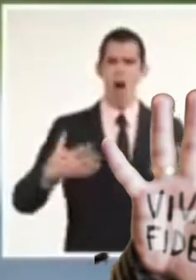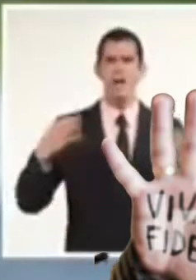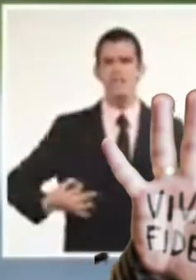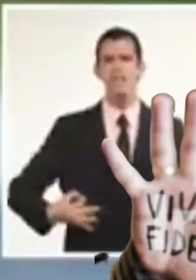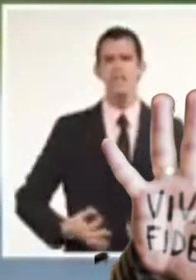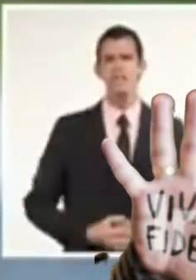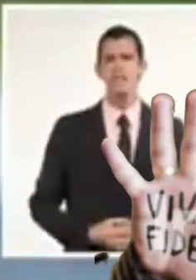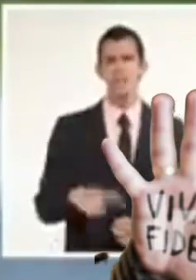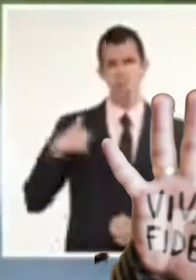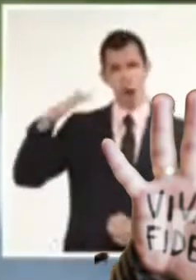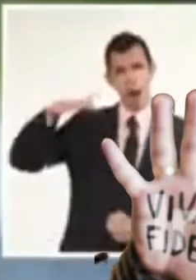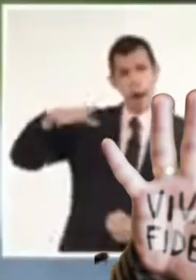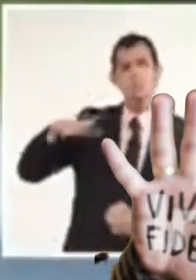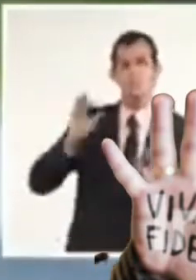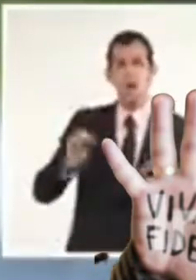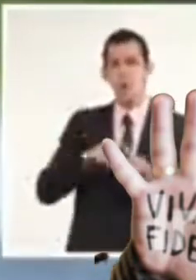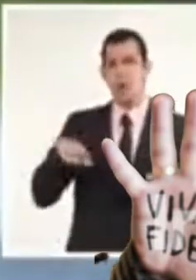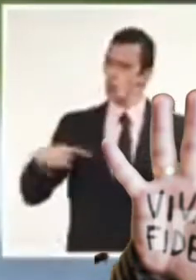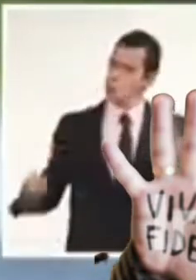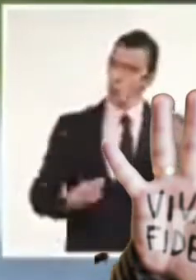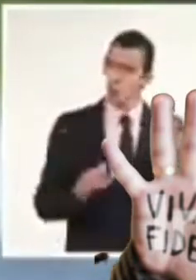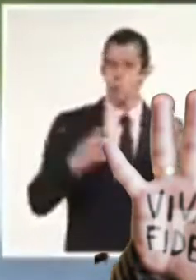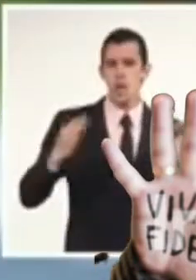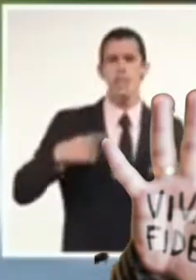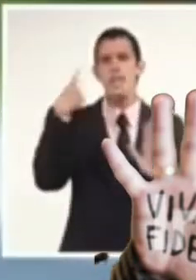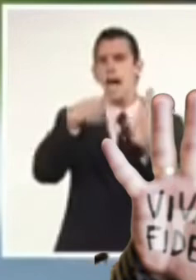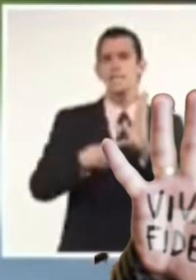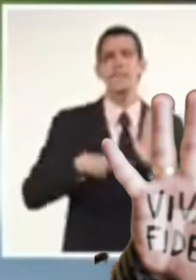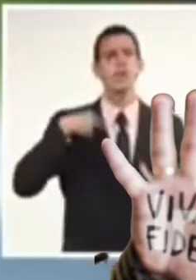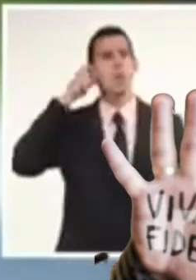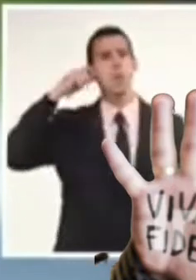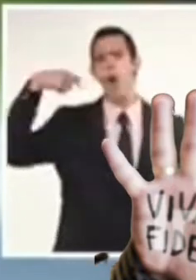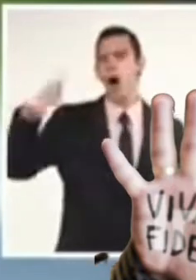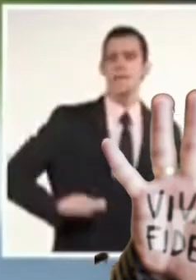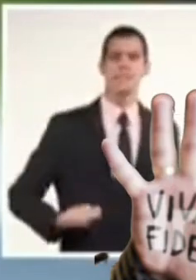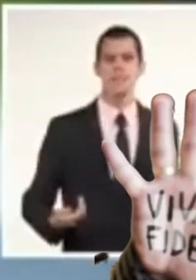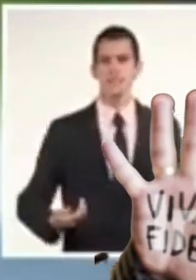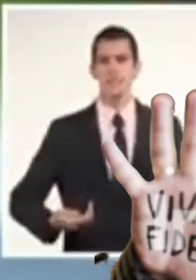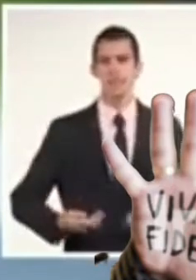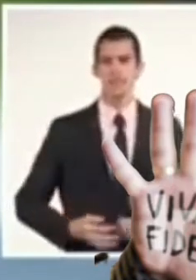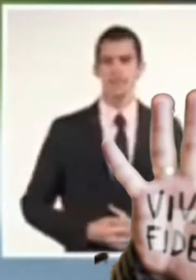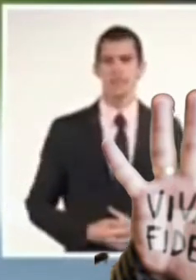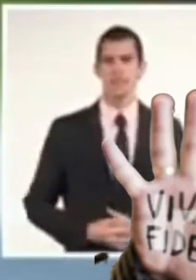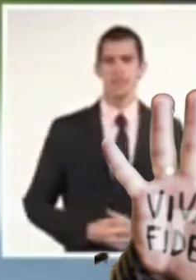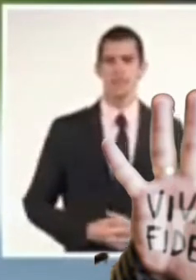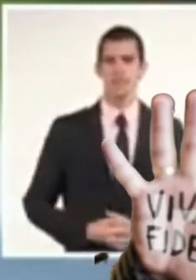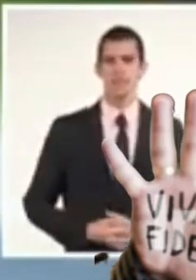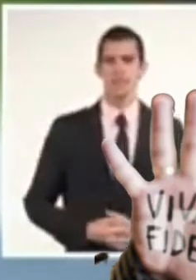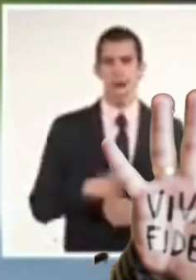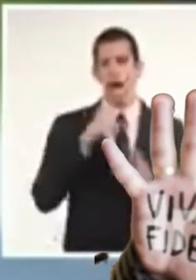grande de tamaño, pero soy peleonera, soy luchadora y guerrera,